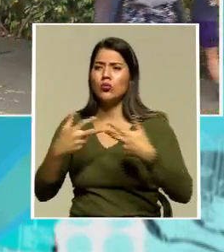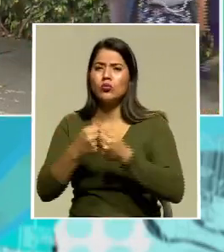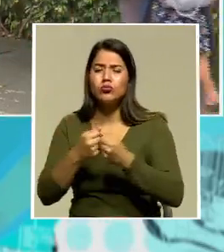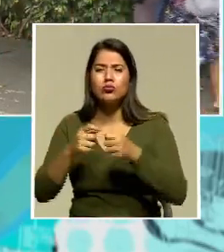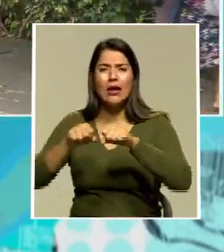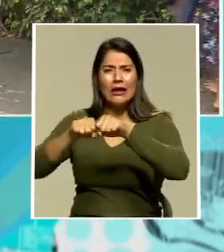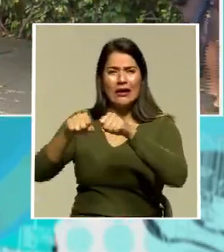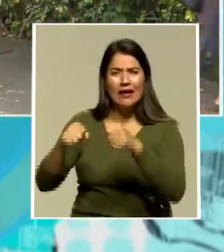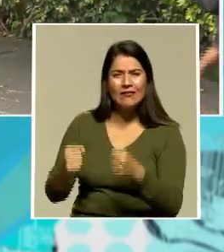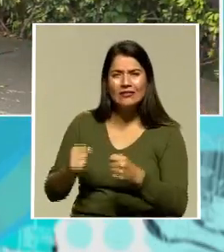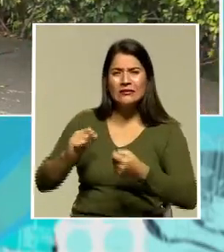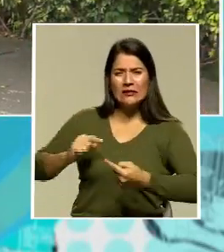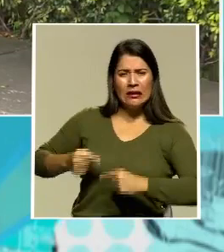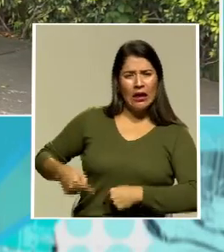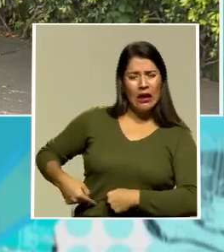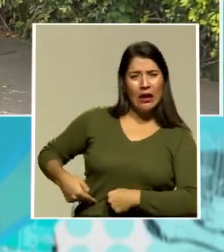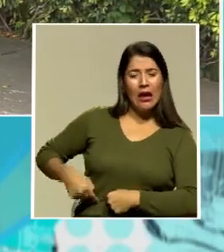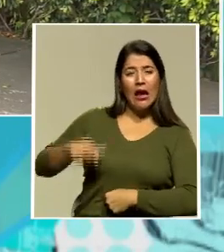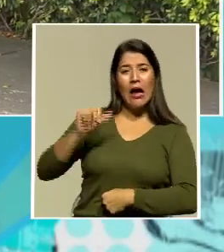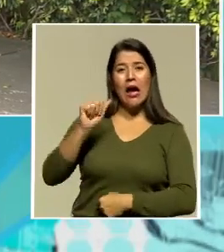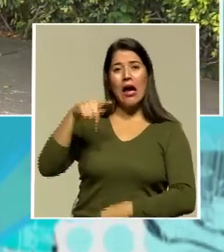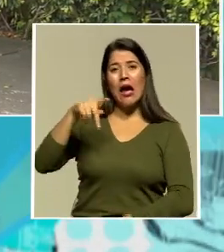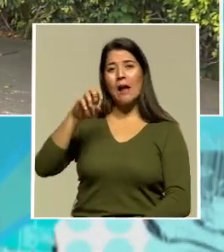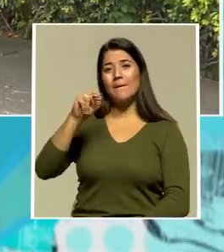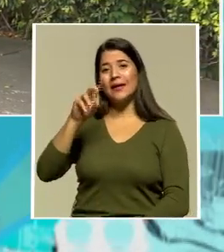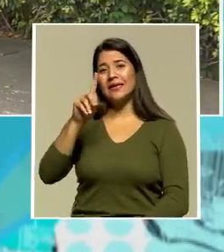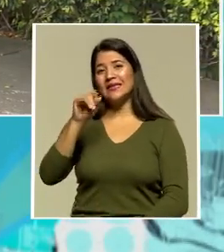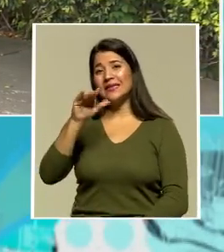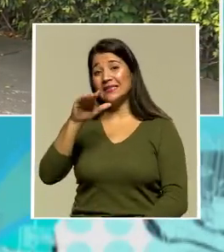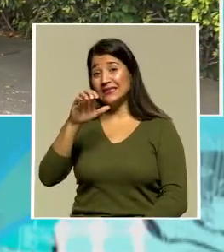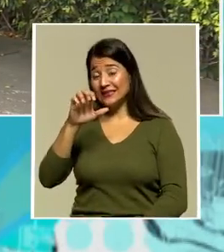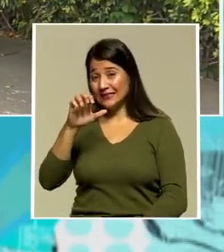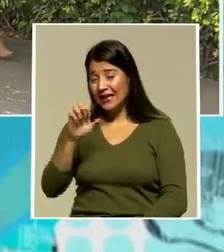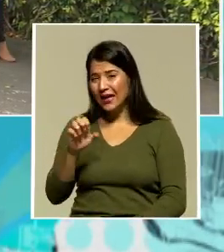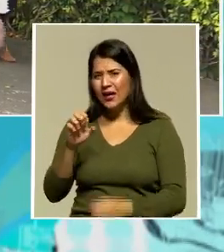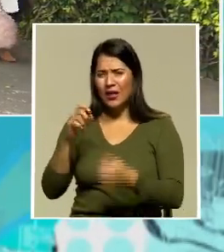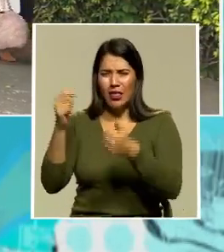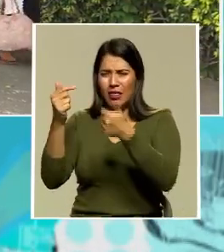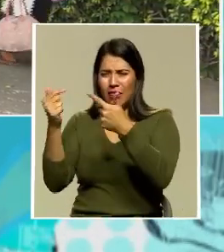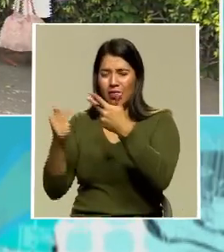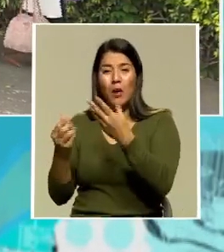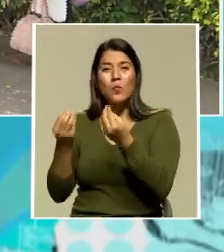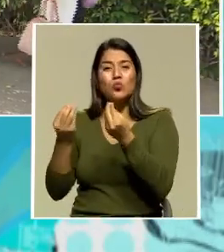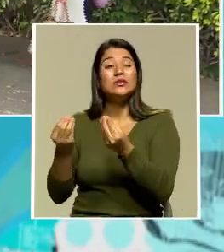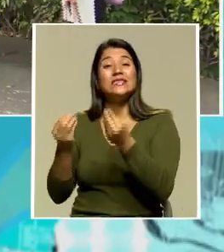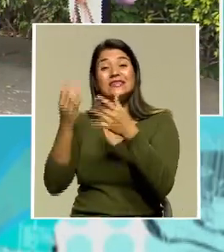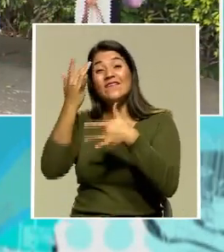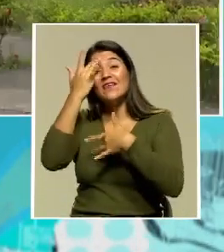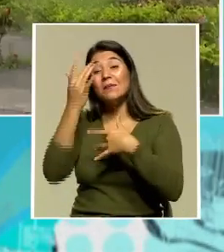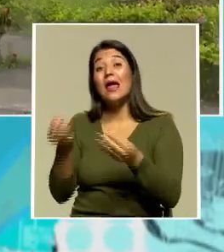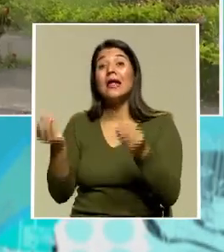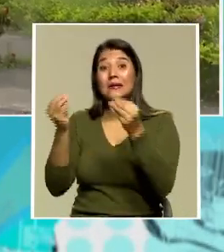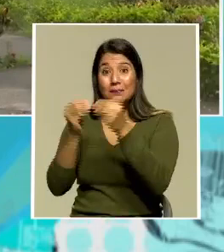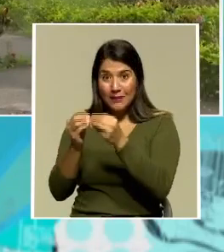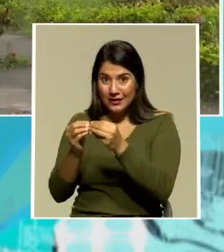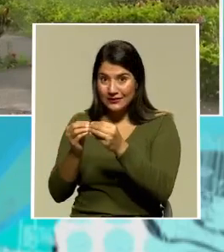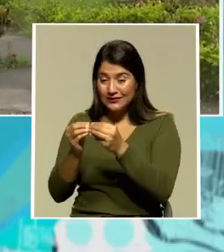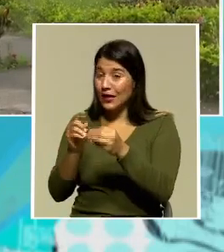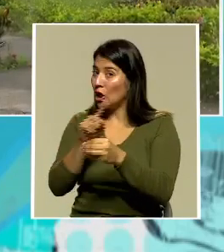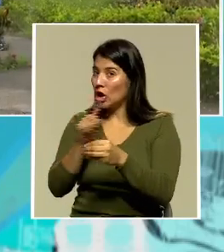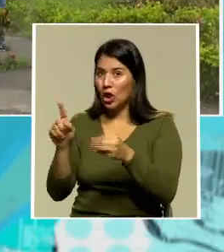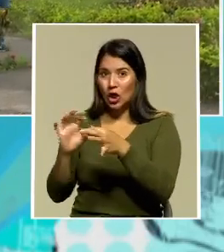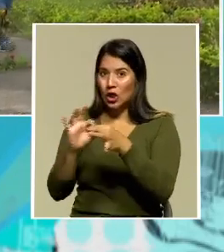fracturas, apendicitis, todo el resto de enfermedades que no tienen que ver precisamente con el COVID. Entonces el hospital en